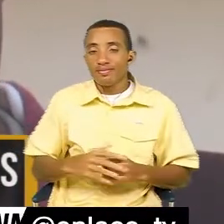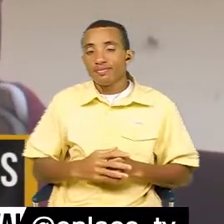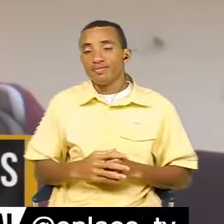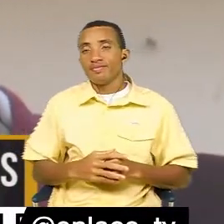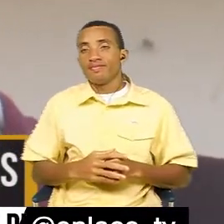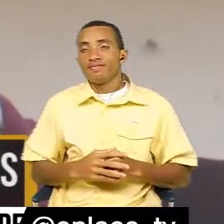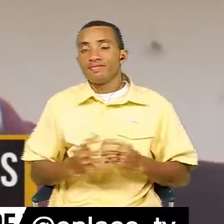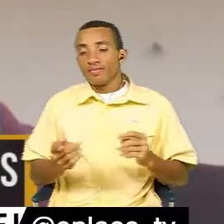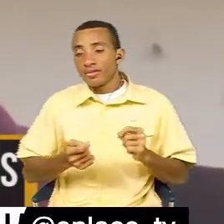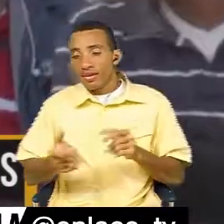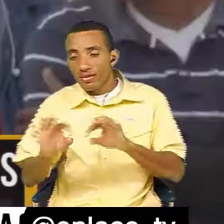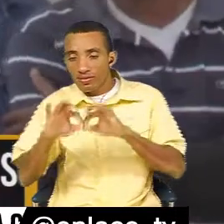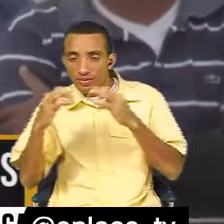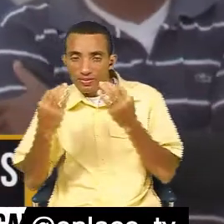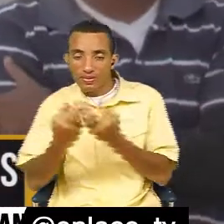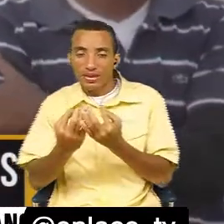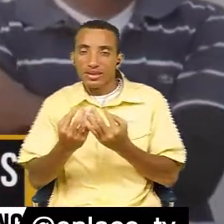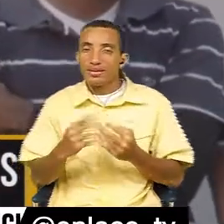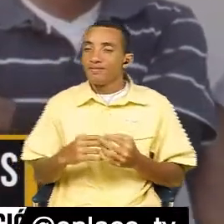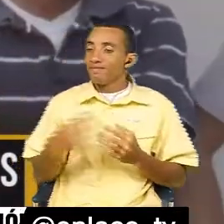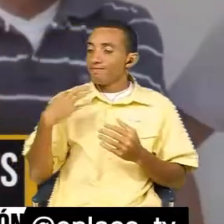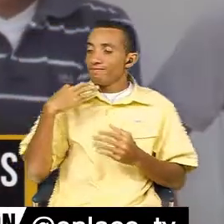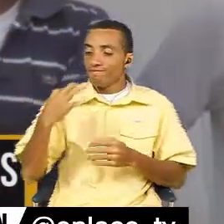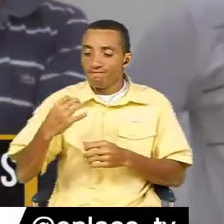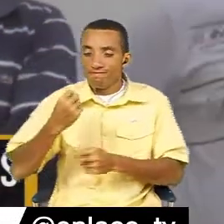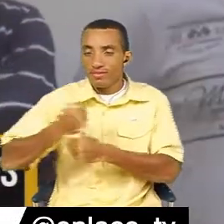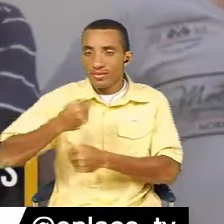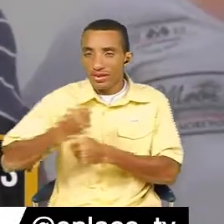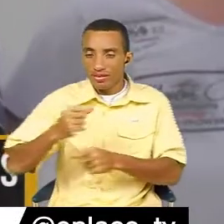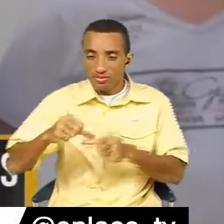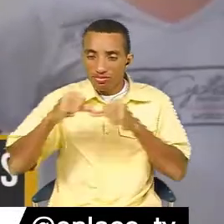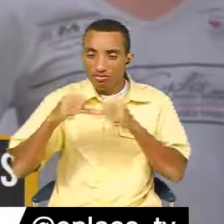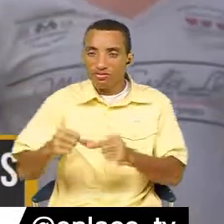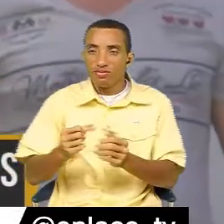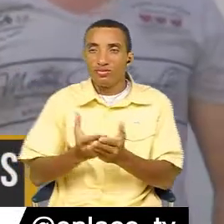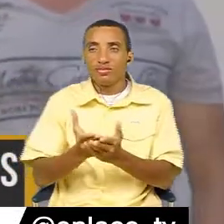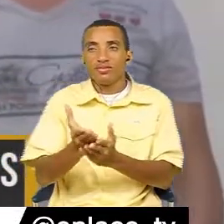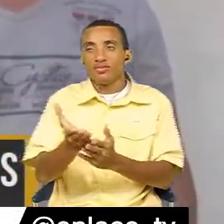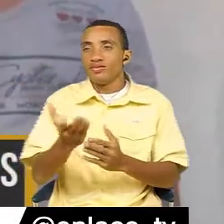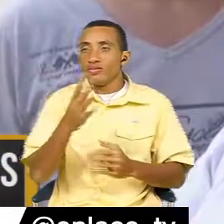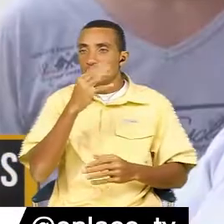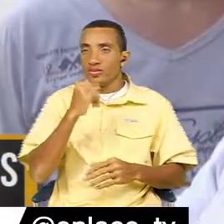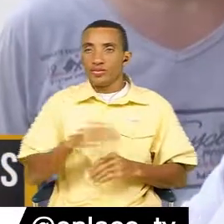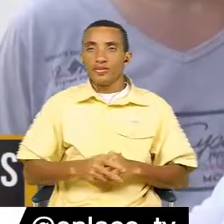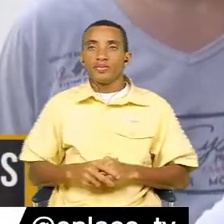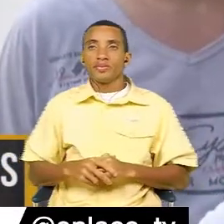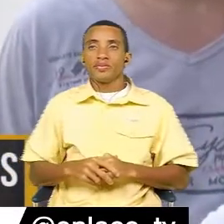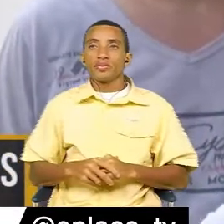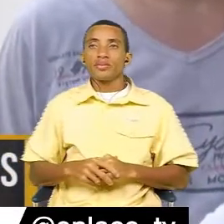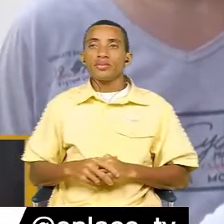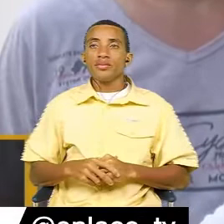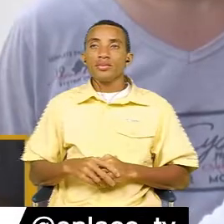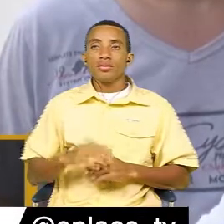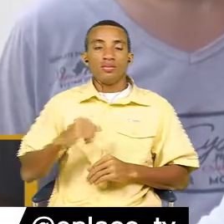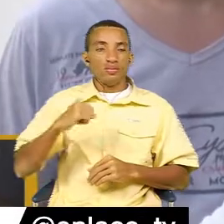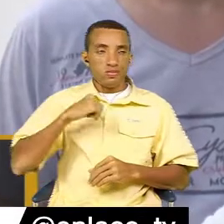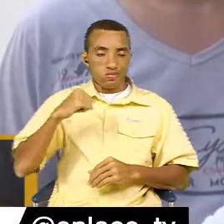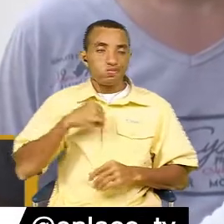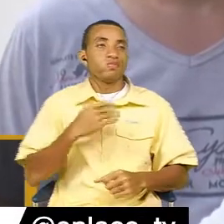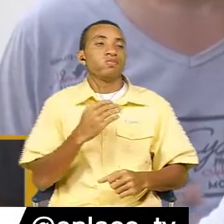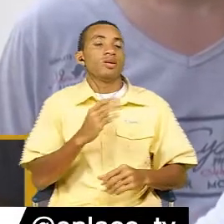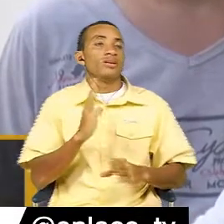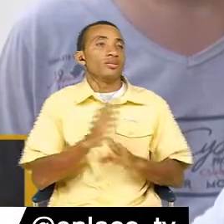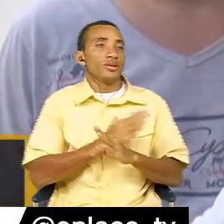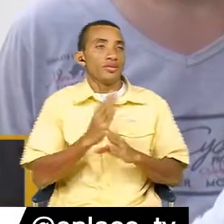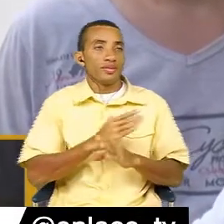debido a que, según manifiestan, no se les ofrece oportunidades de acceder a vacantes laborales. Tenemos la problemática de